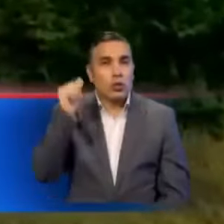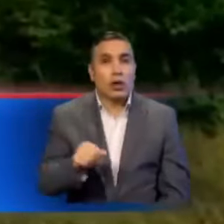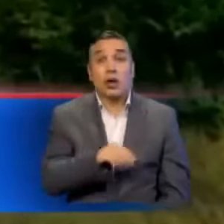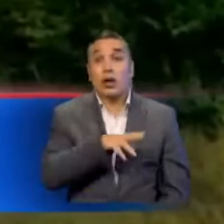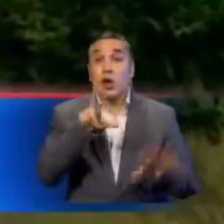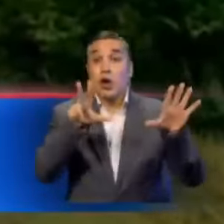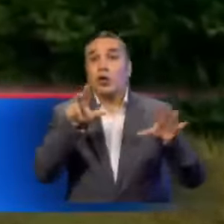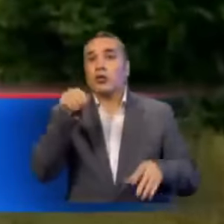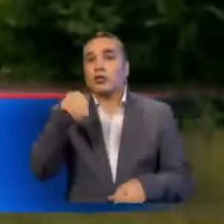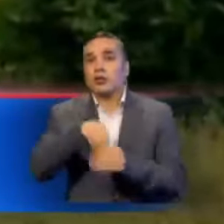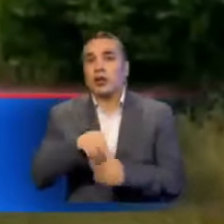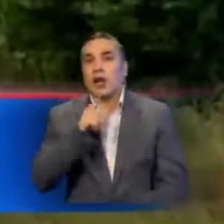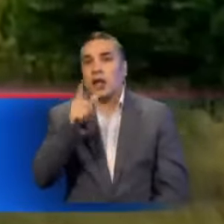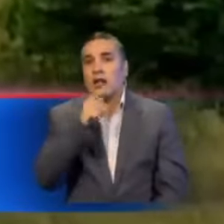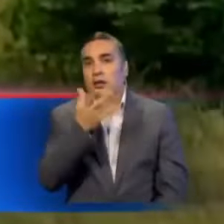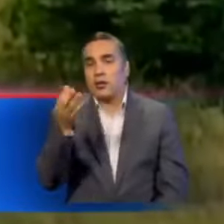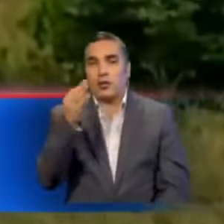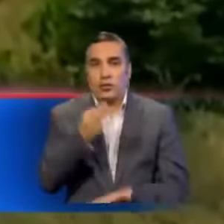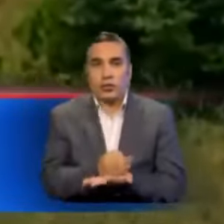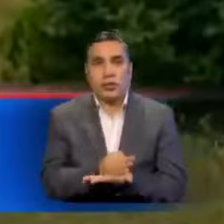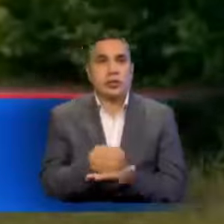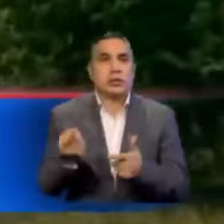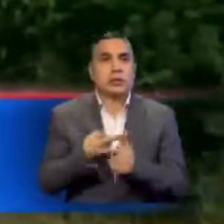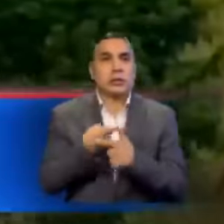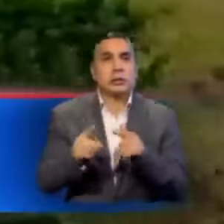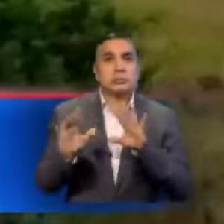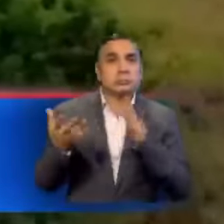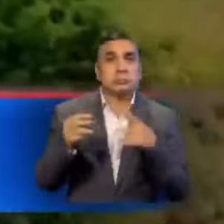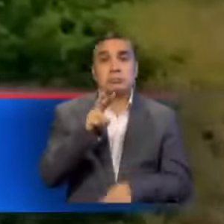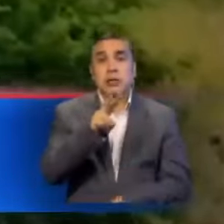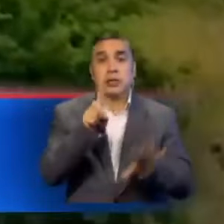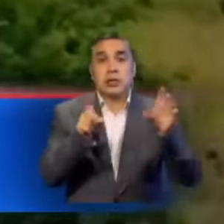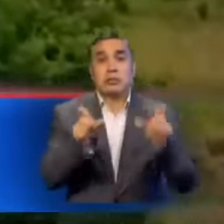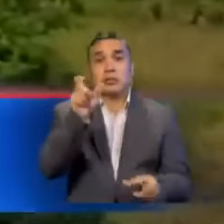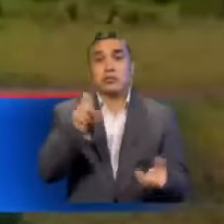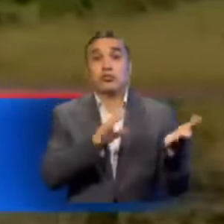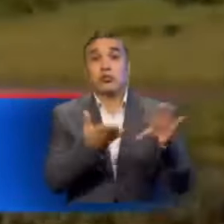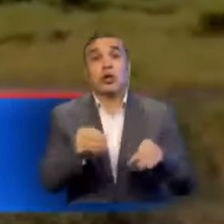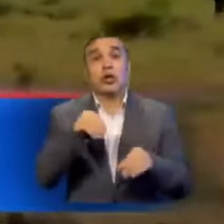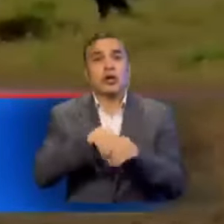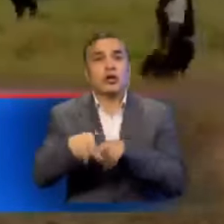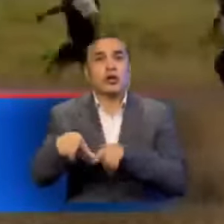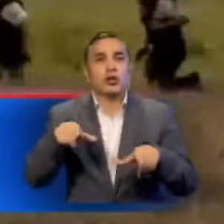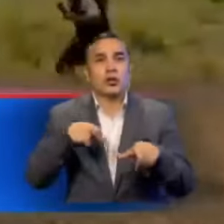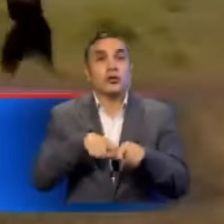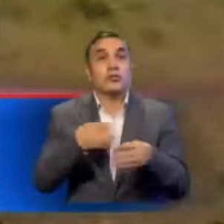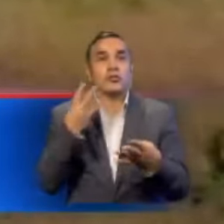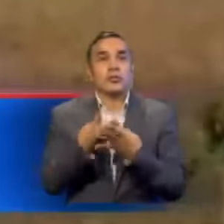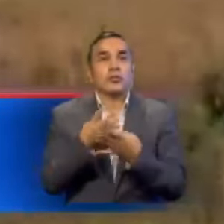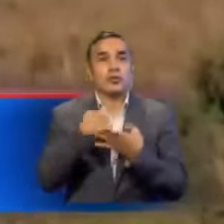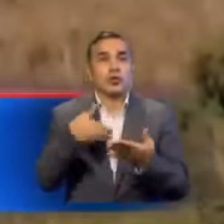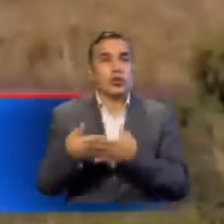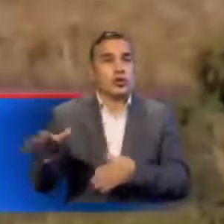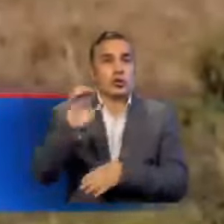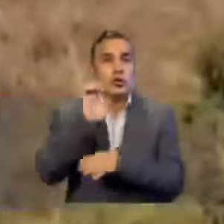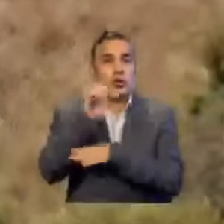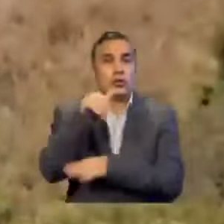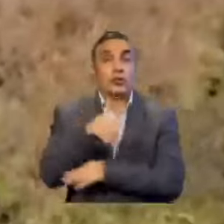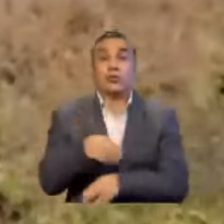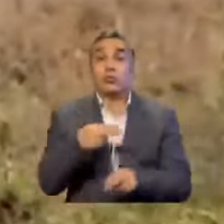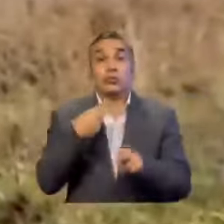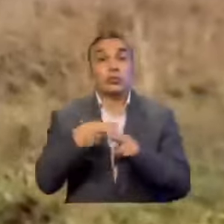8 en Latacunga, Cotopaxi. Es decir, al menos 26 fallecidos en esta revuelta en las cárceles a nivel país. En